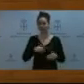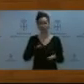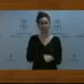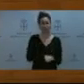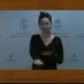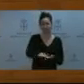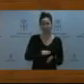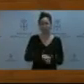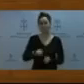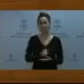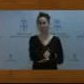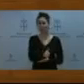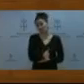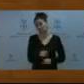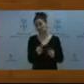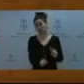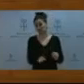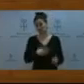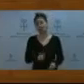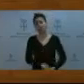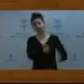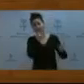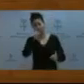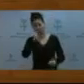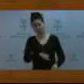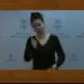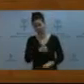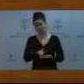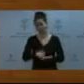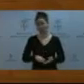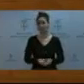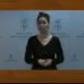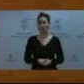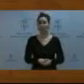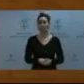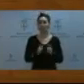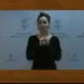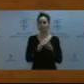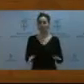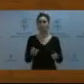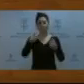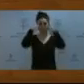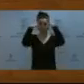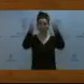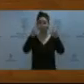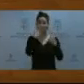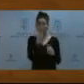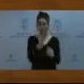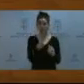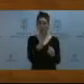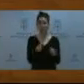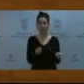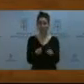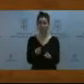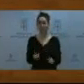Lo pueden hacer. Miren, señorías, que el lobo causa problemas en nuestra ganadería, estamos todos de